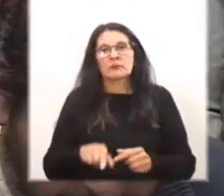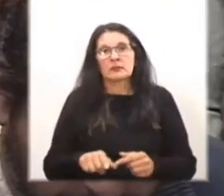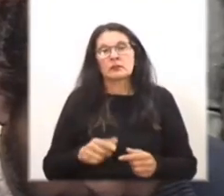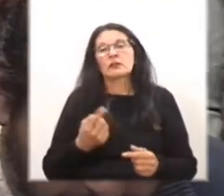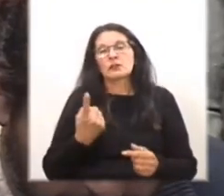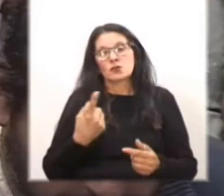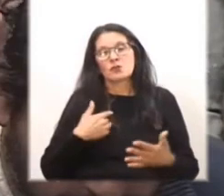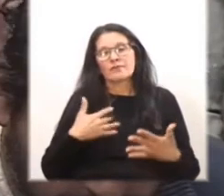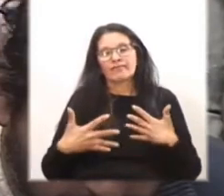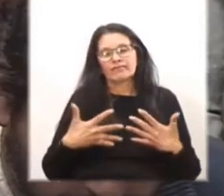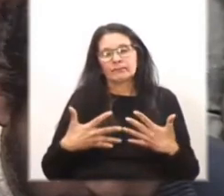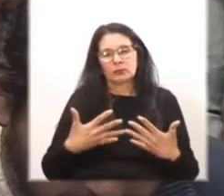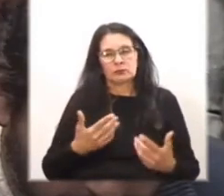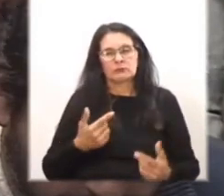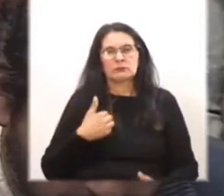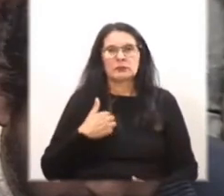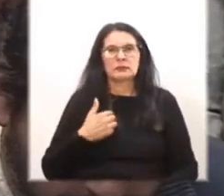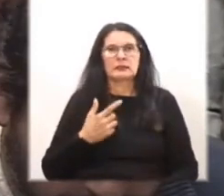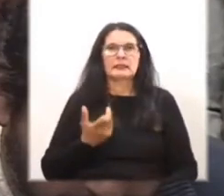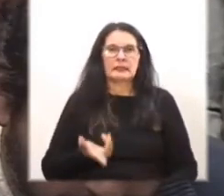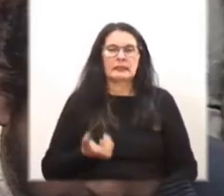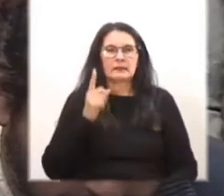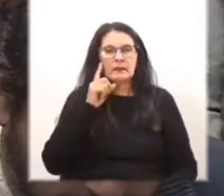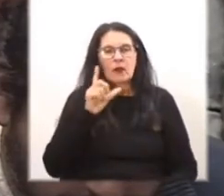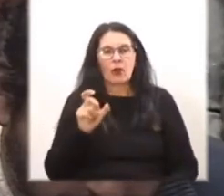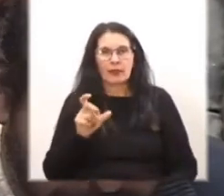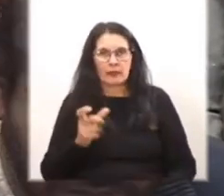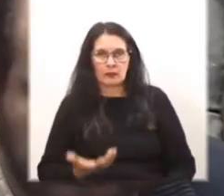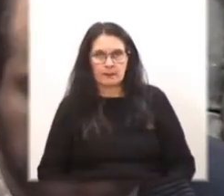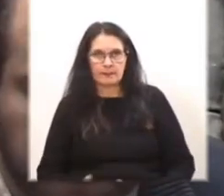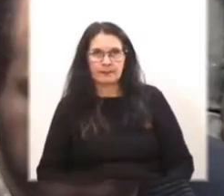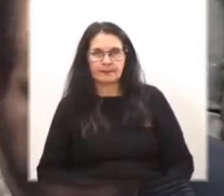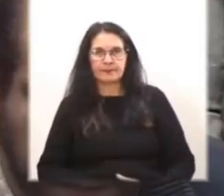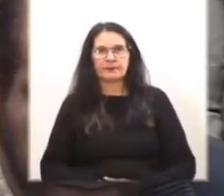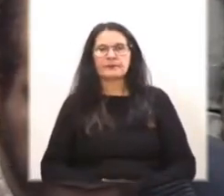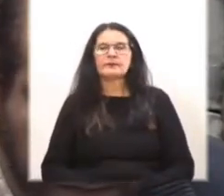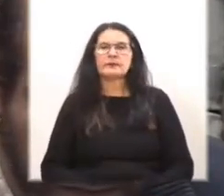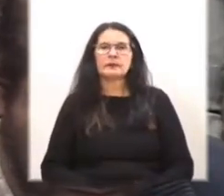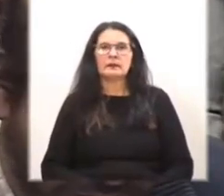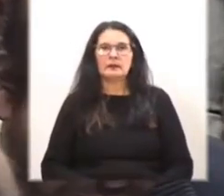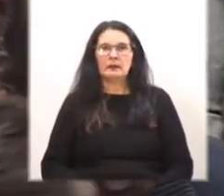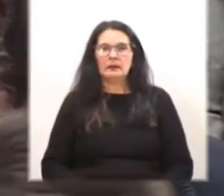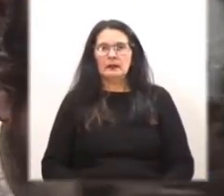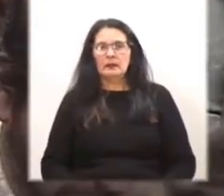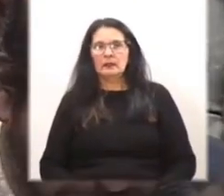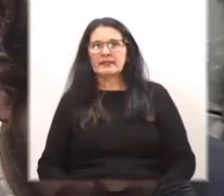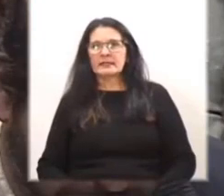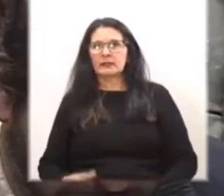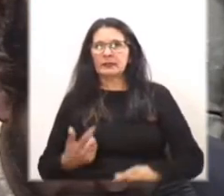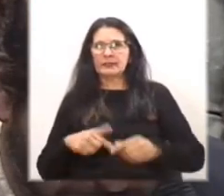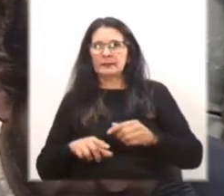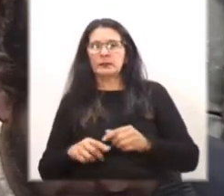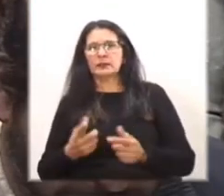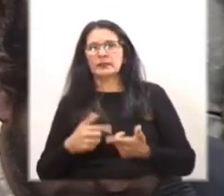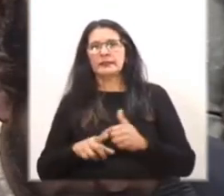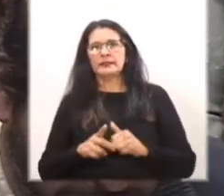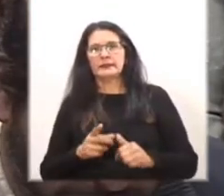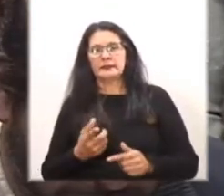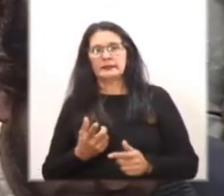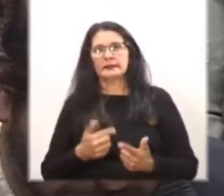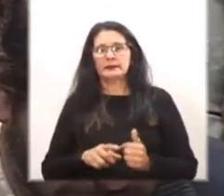inquietud que obedece a la lógica. Y llegamos aquí, señor presidente, también